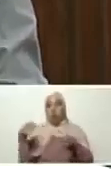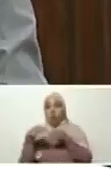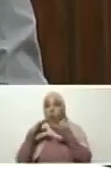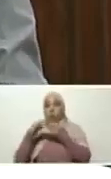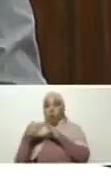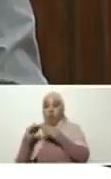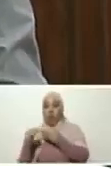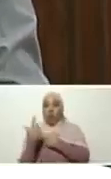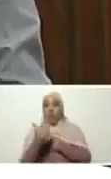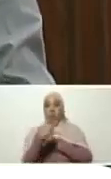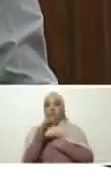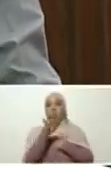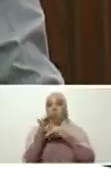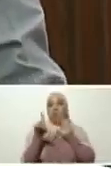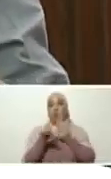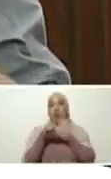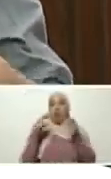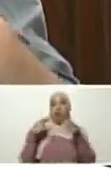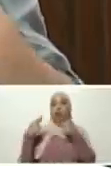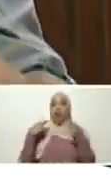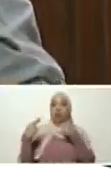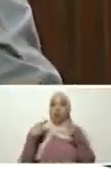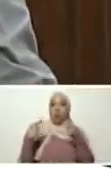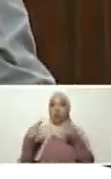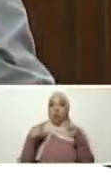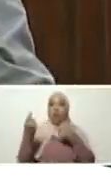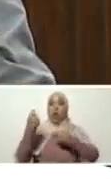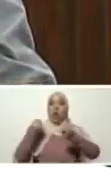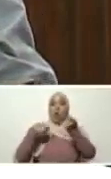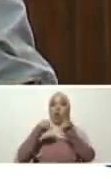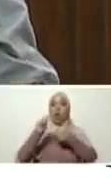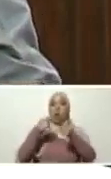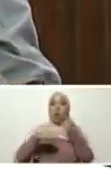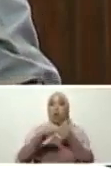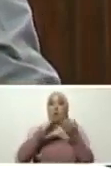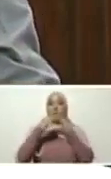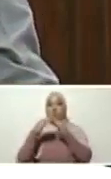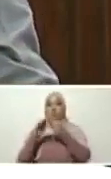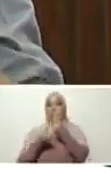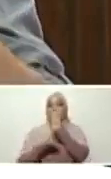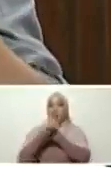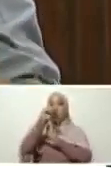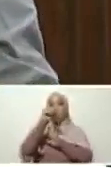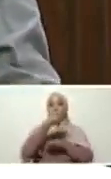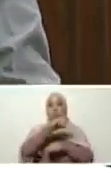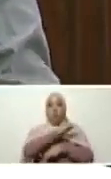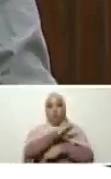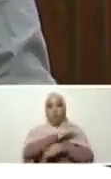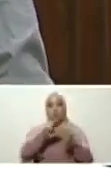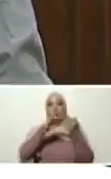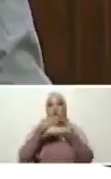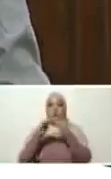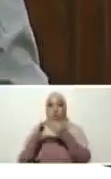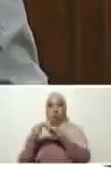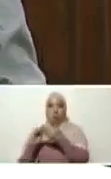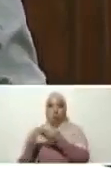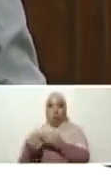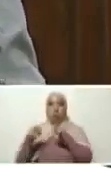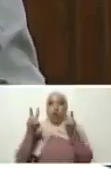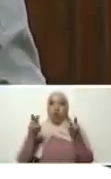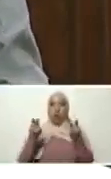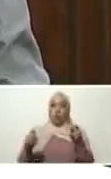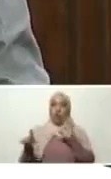tres leyes, cuatro leyes que están relacionadas con los elementos de la economía comunal, del desarrollo de la economía comunal y cómo adaptar esas nuevas